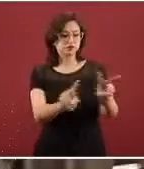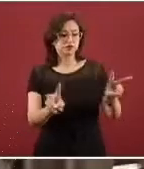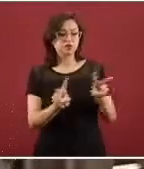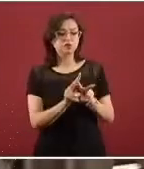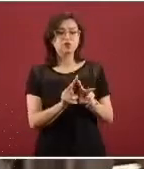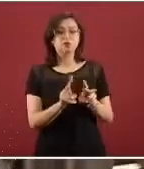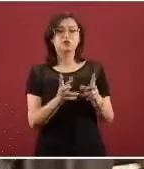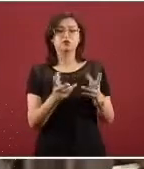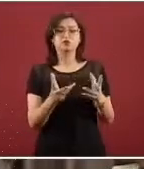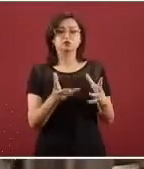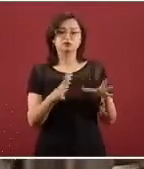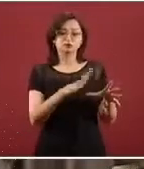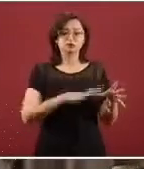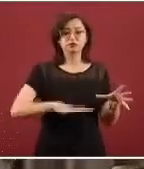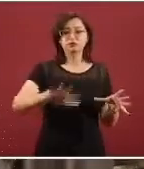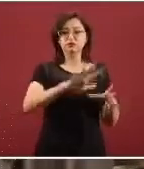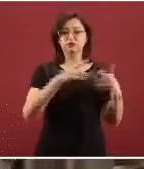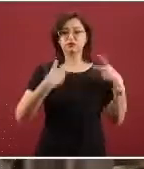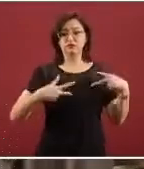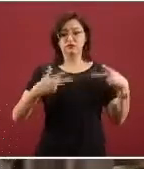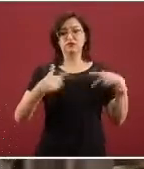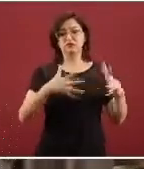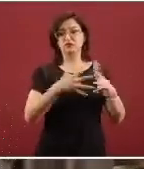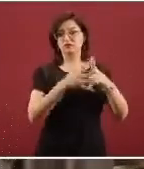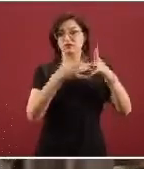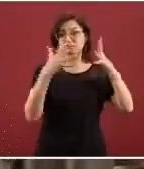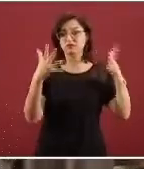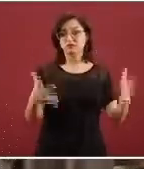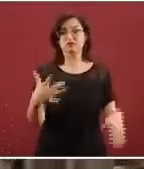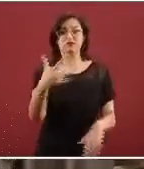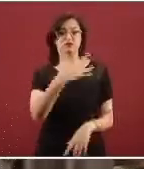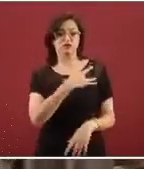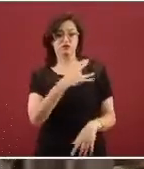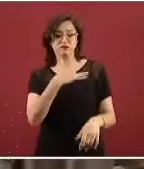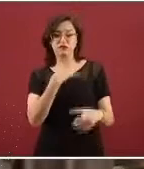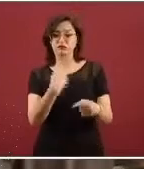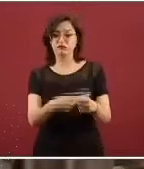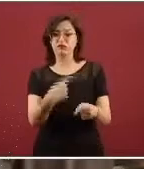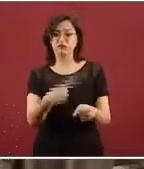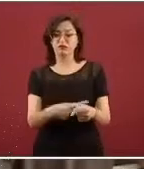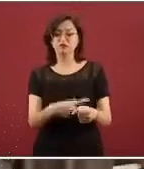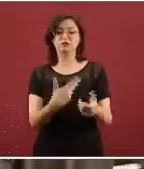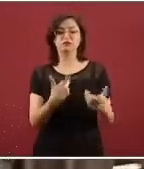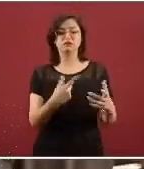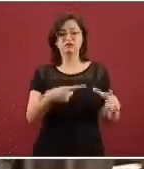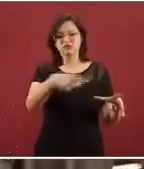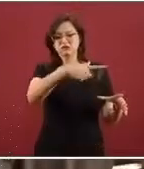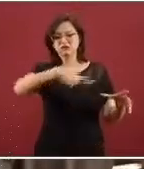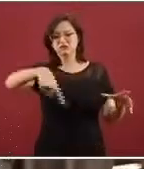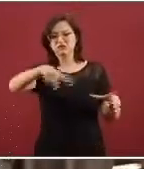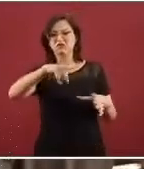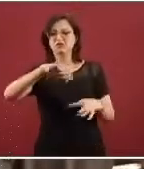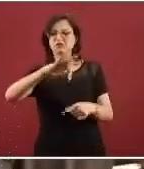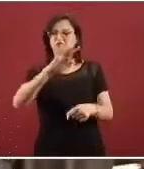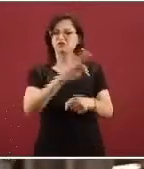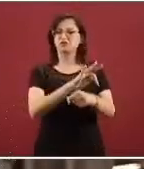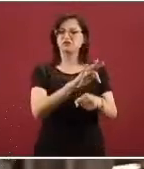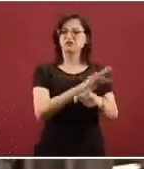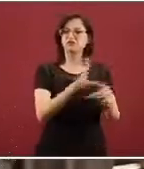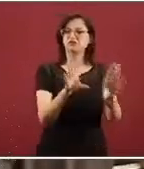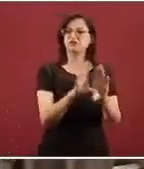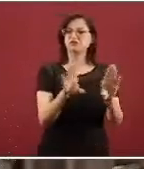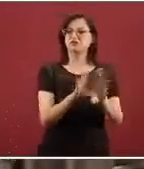hablando de una población muy amplia en México con cardiopatías, enfermedades, es decir, ¿ellos cómo se van a proteger?